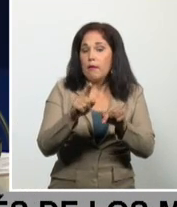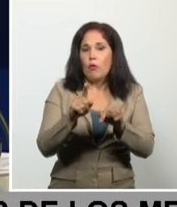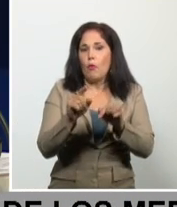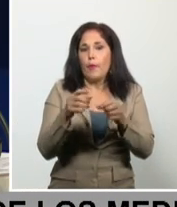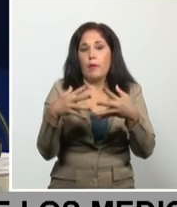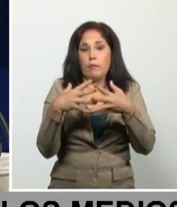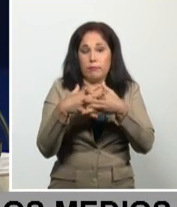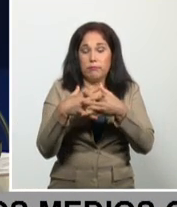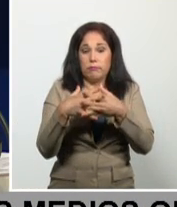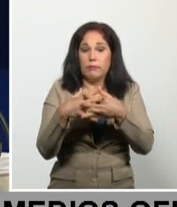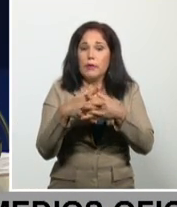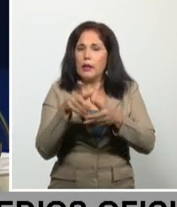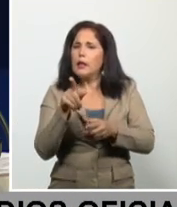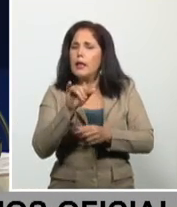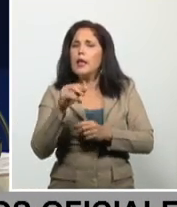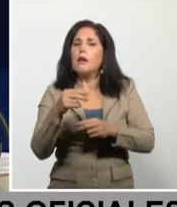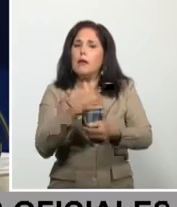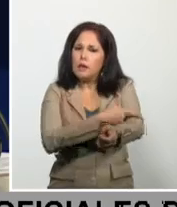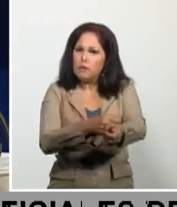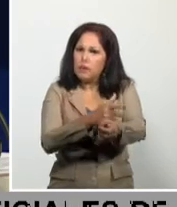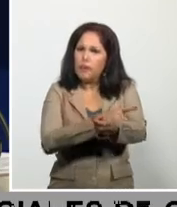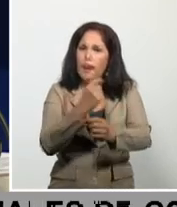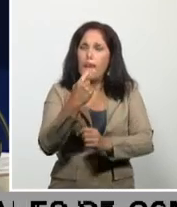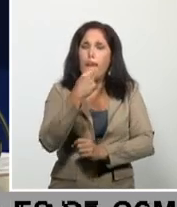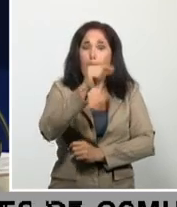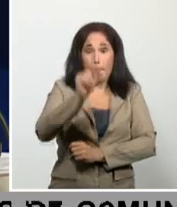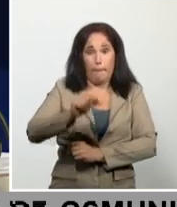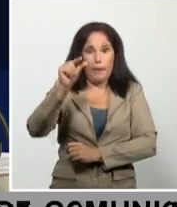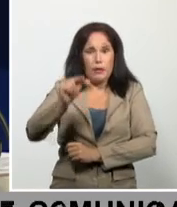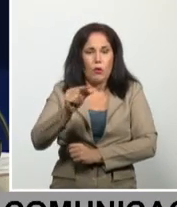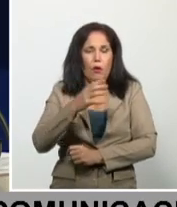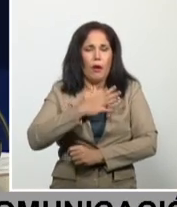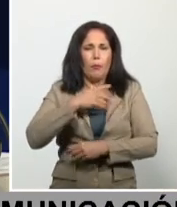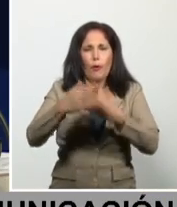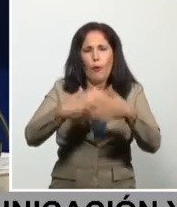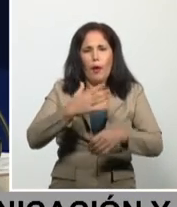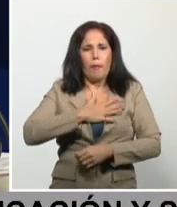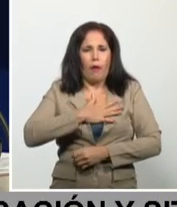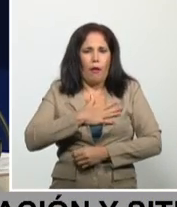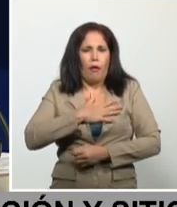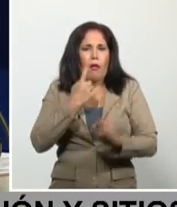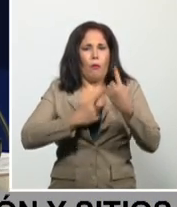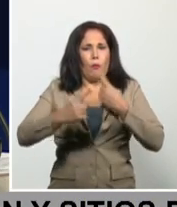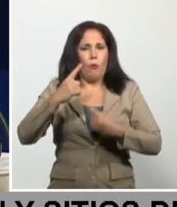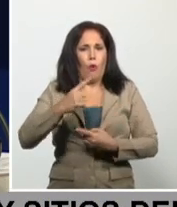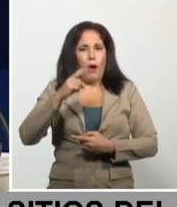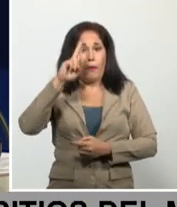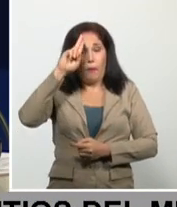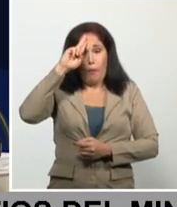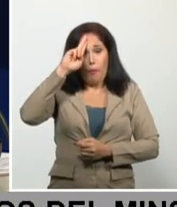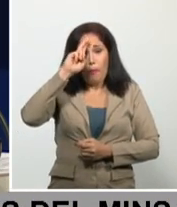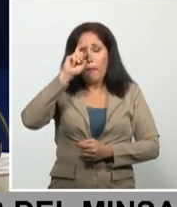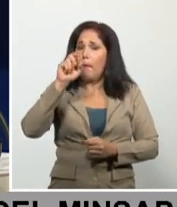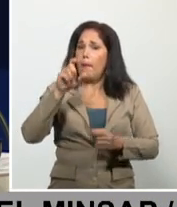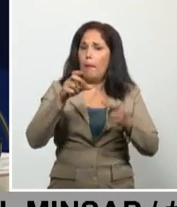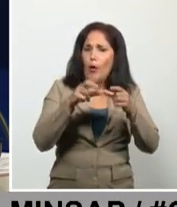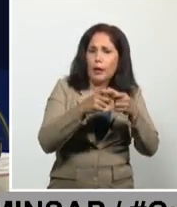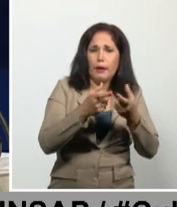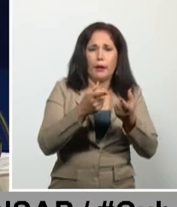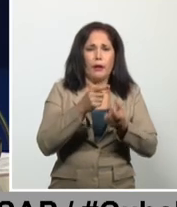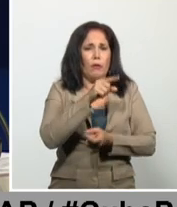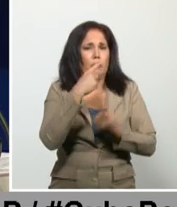estrechos. Se lo realizamos a todas las personas que tienen un cuadro respiratorio agudo que requiere una